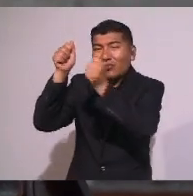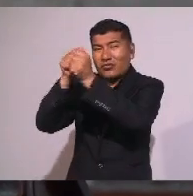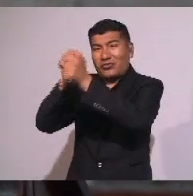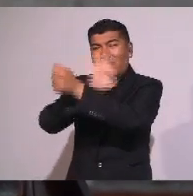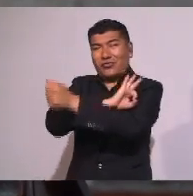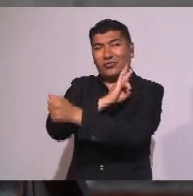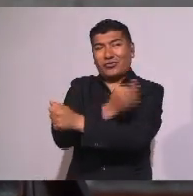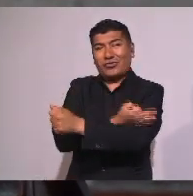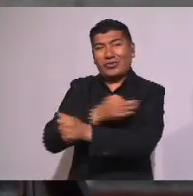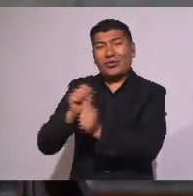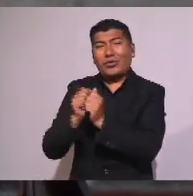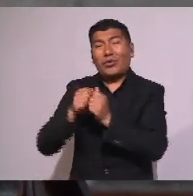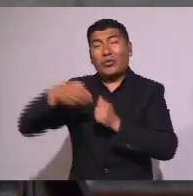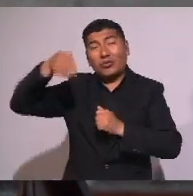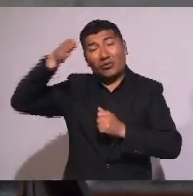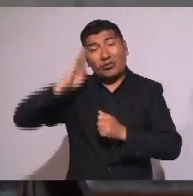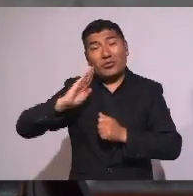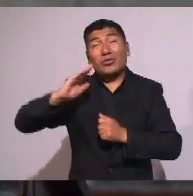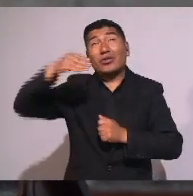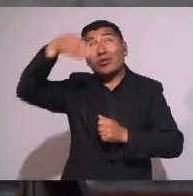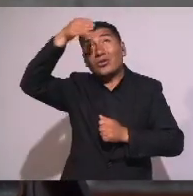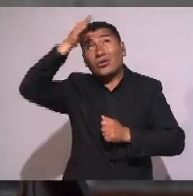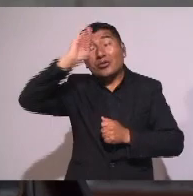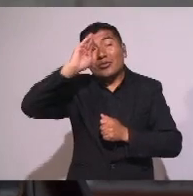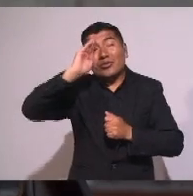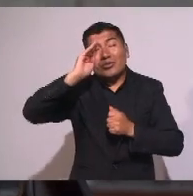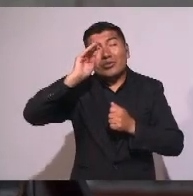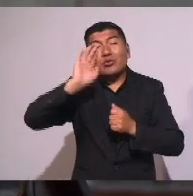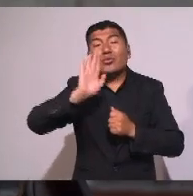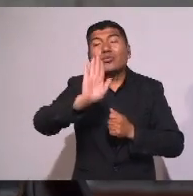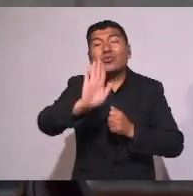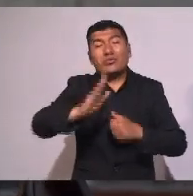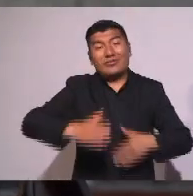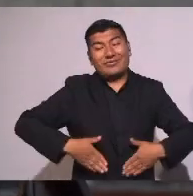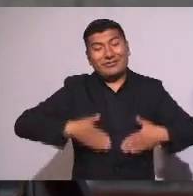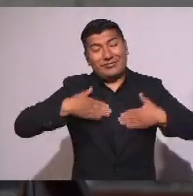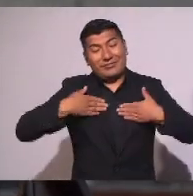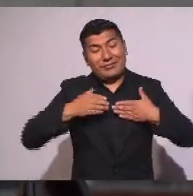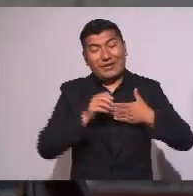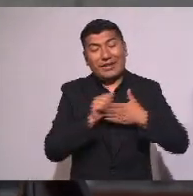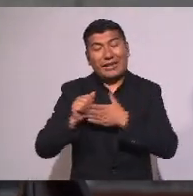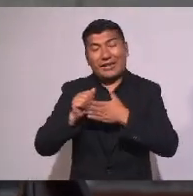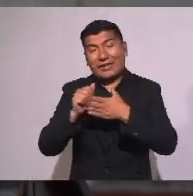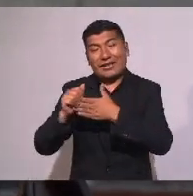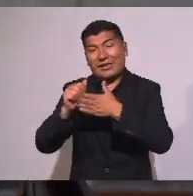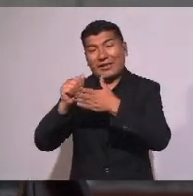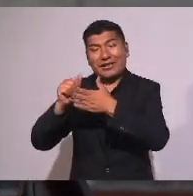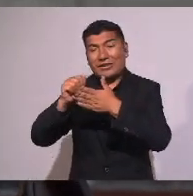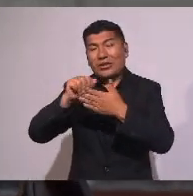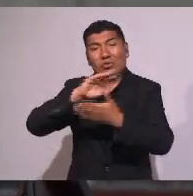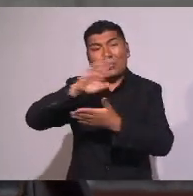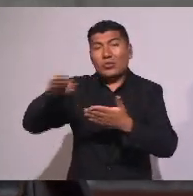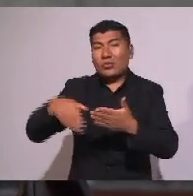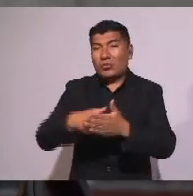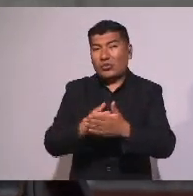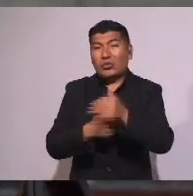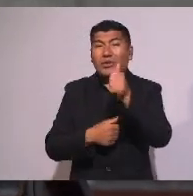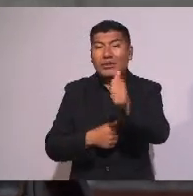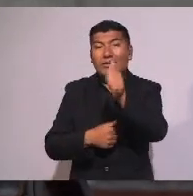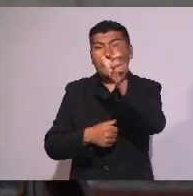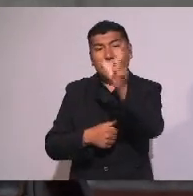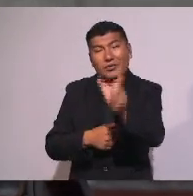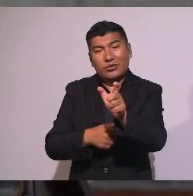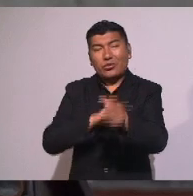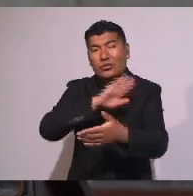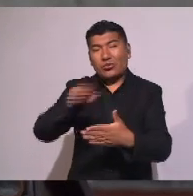a nuestro Dios. Nuestro Dios está llevando tu vida hacia adelante con todo lo que eres, con todo lo